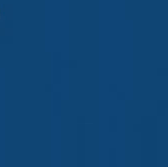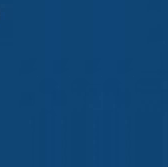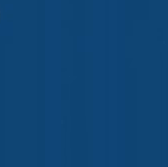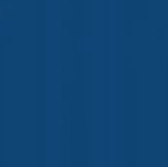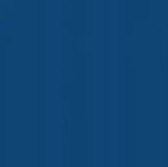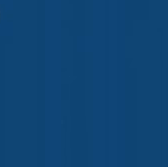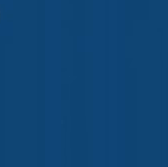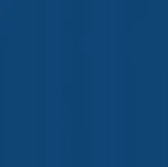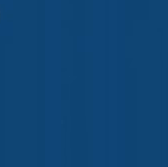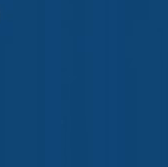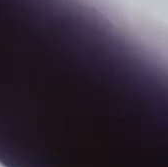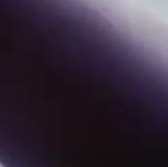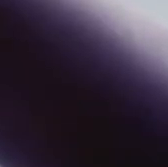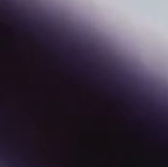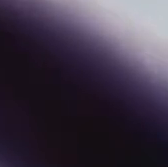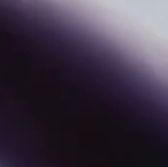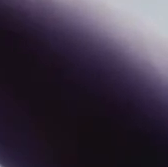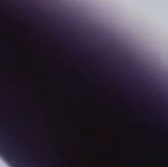Ético-Electoral.